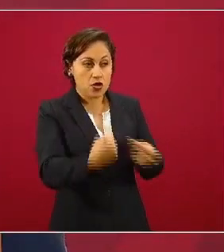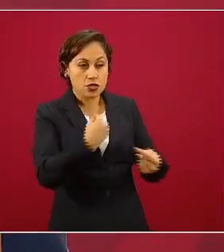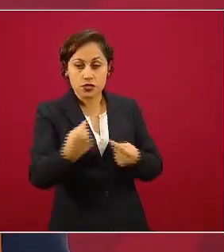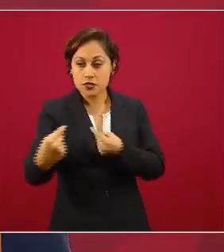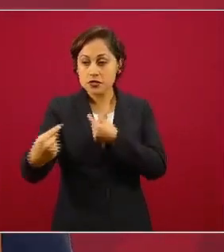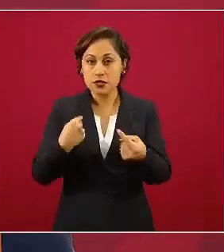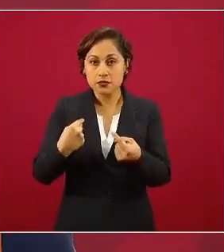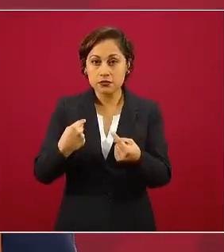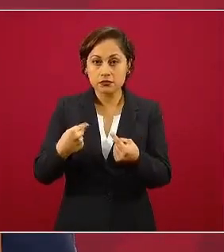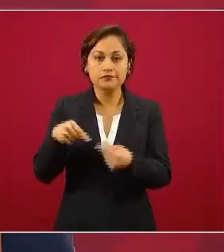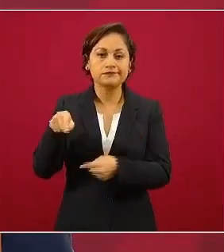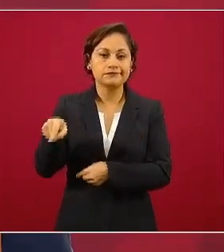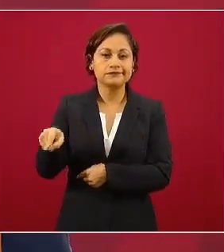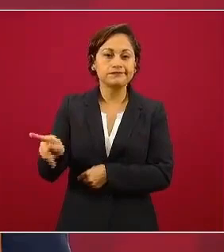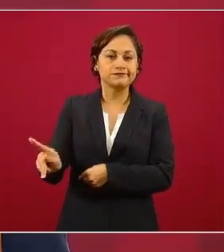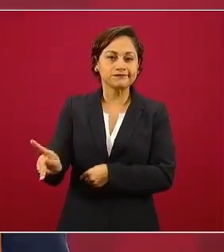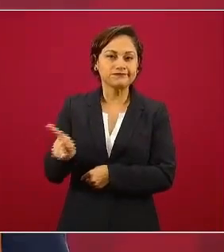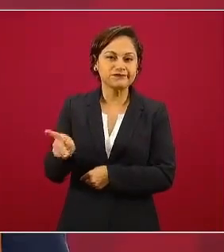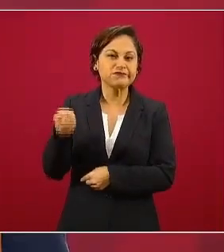es el pseudo plural,